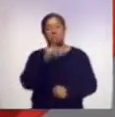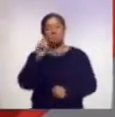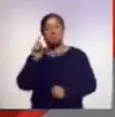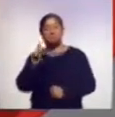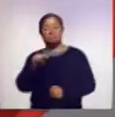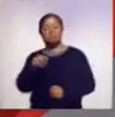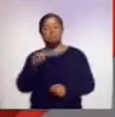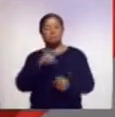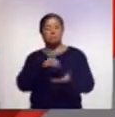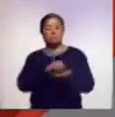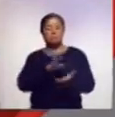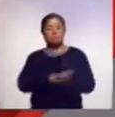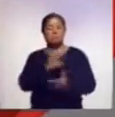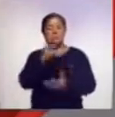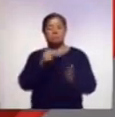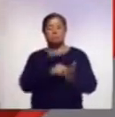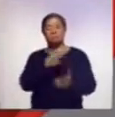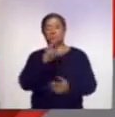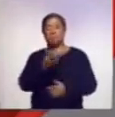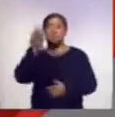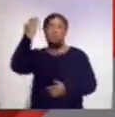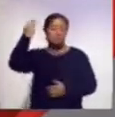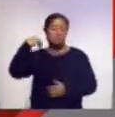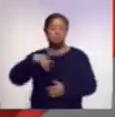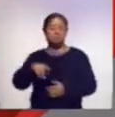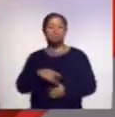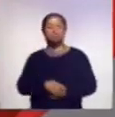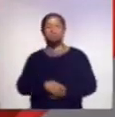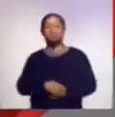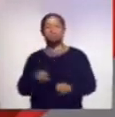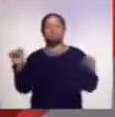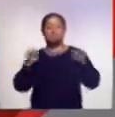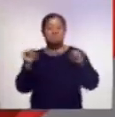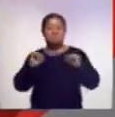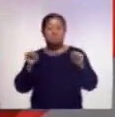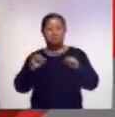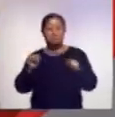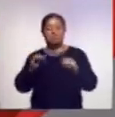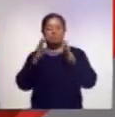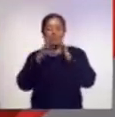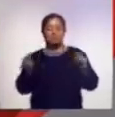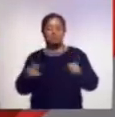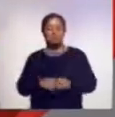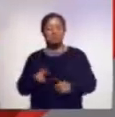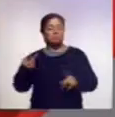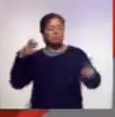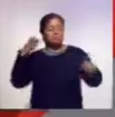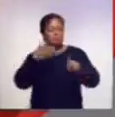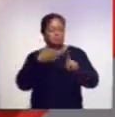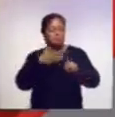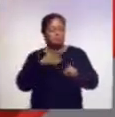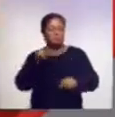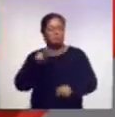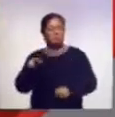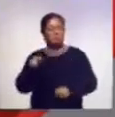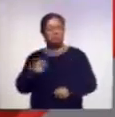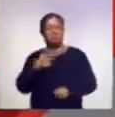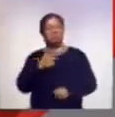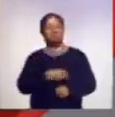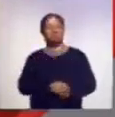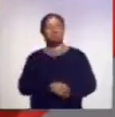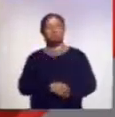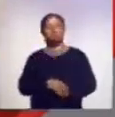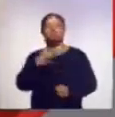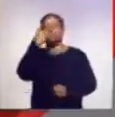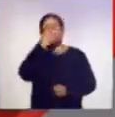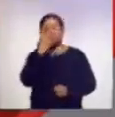impuso marca en el 2003, por cierto, en el Maratón de Londres. El objetivo para esta competencia para la oriunda de Hueyotlipan era correr 2 horas